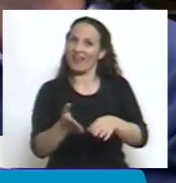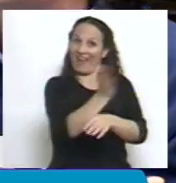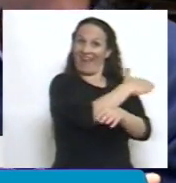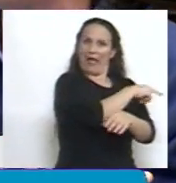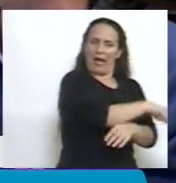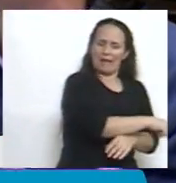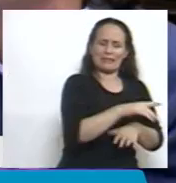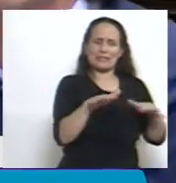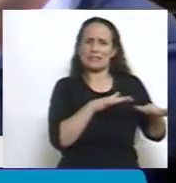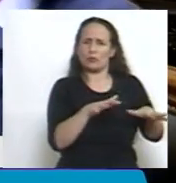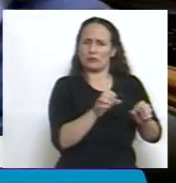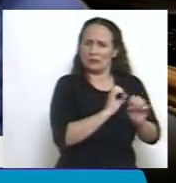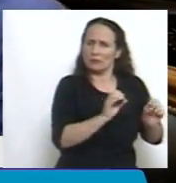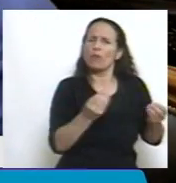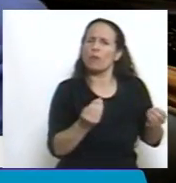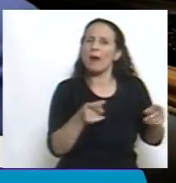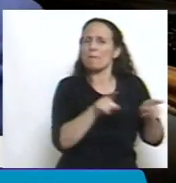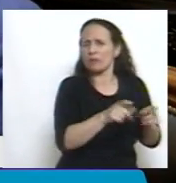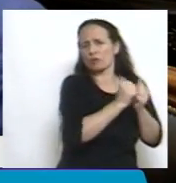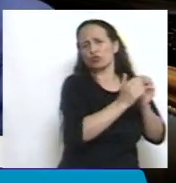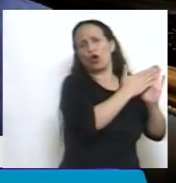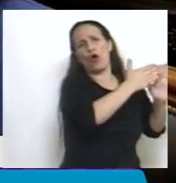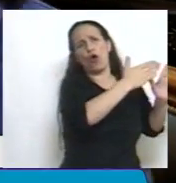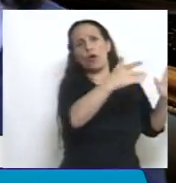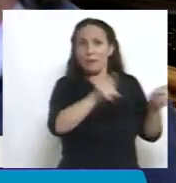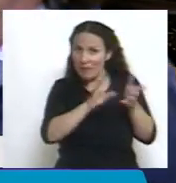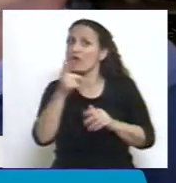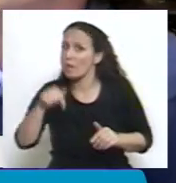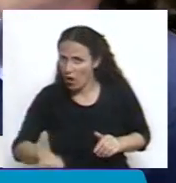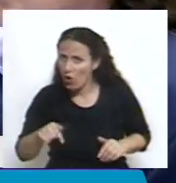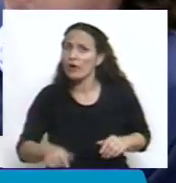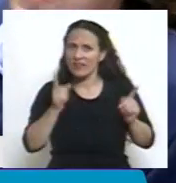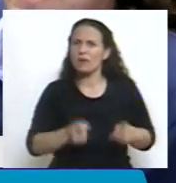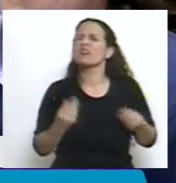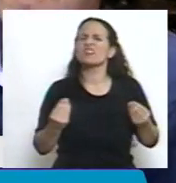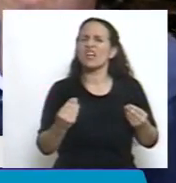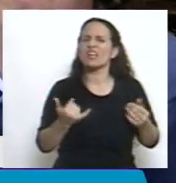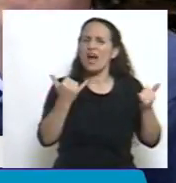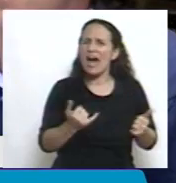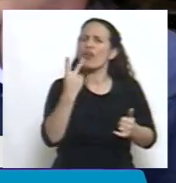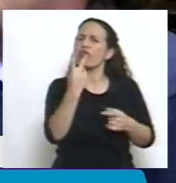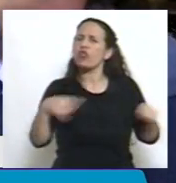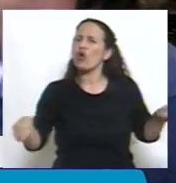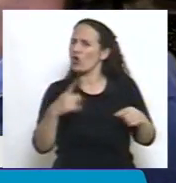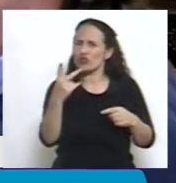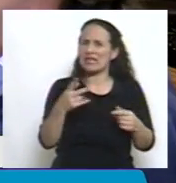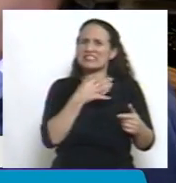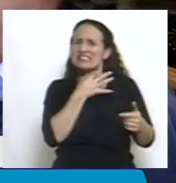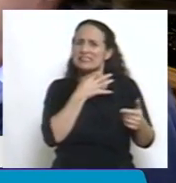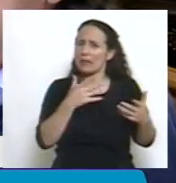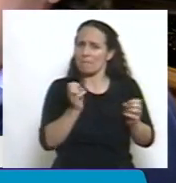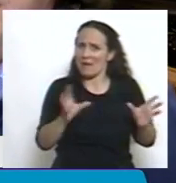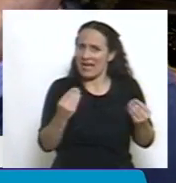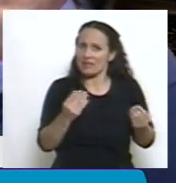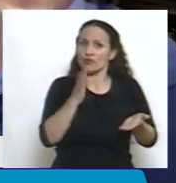muchas otras veces a lo largo de su historia, como ahora le vuelve a pasar, lo acogotaron dos cosas a fines de los 90. Lo acogotaba el